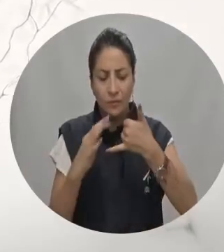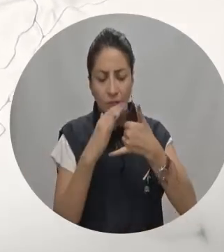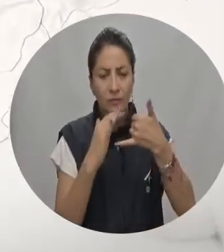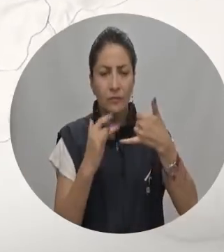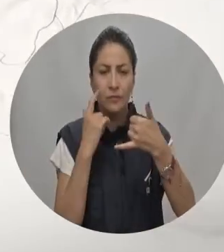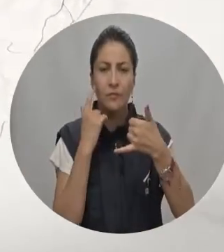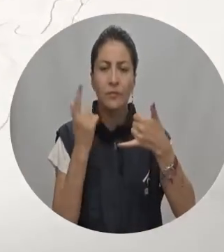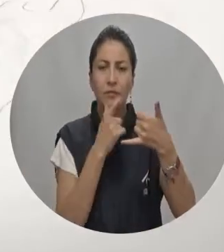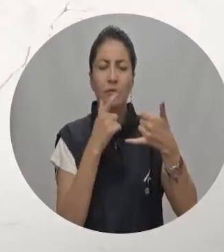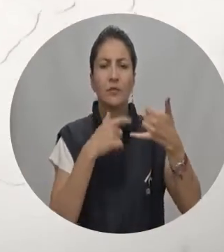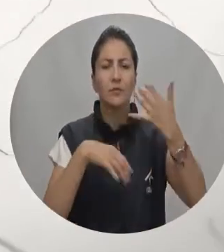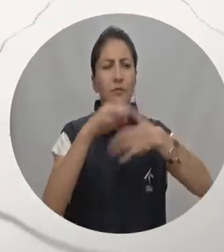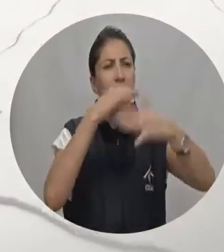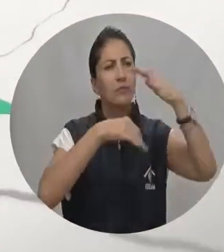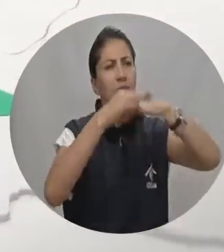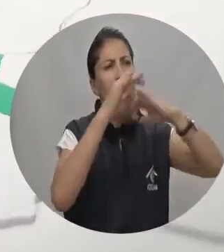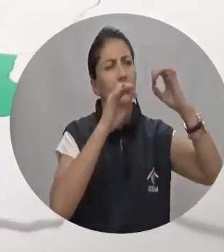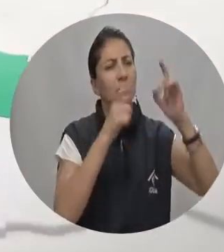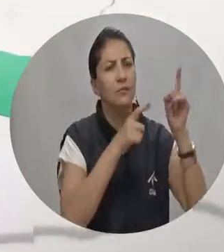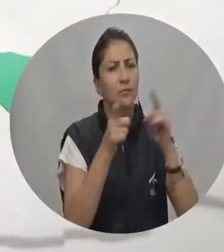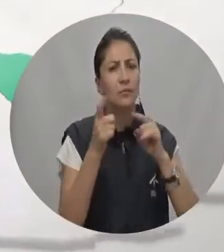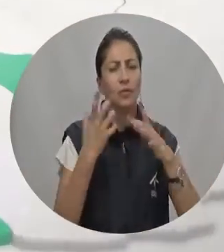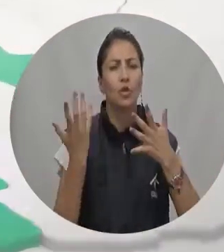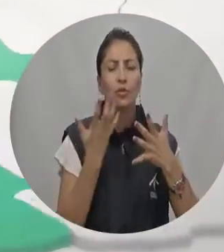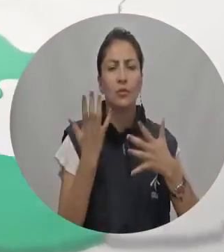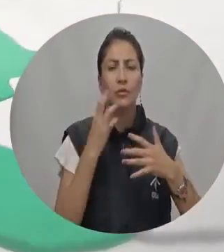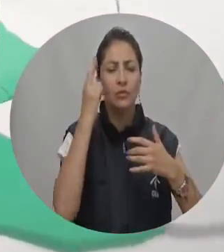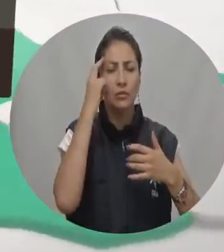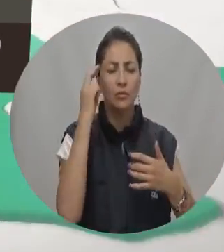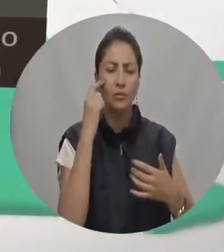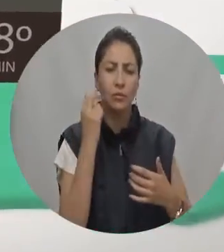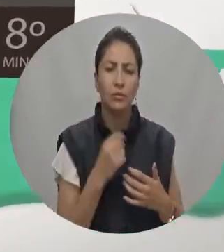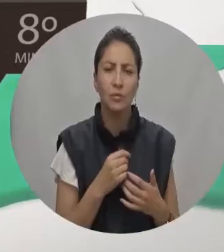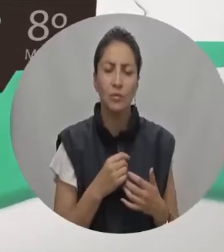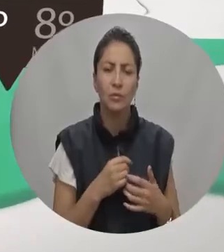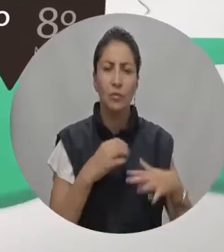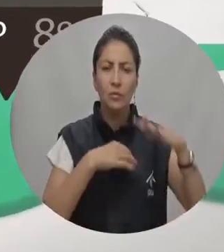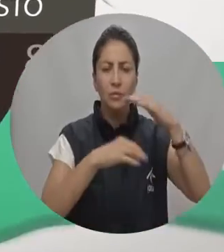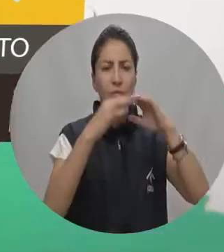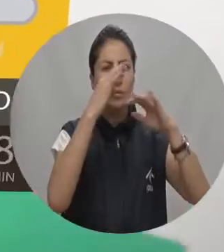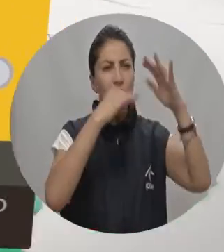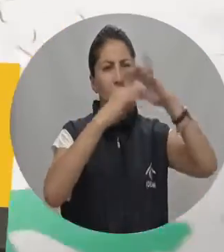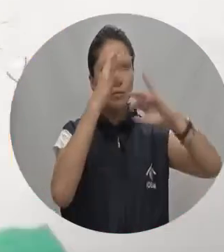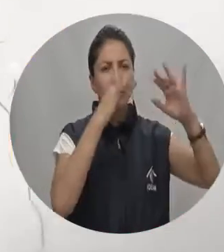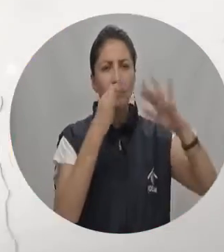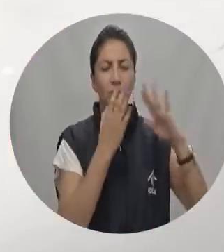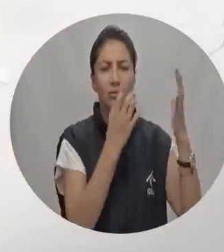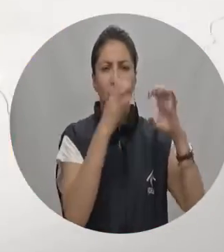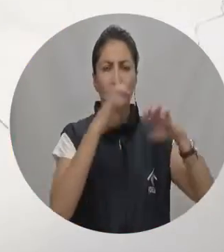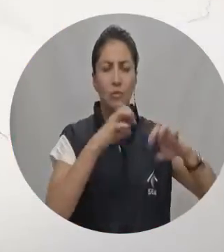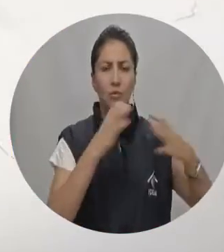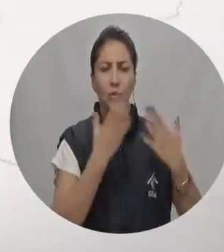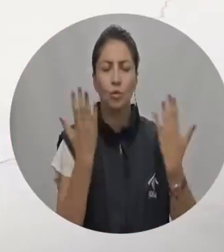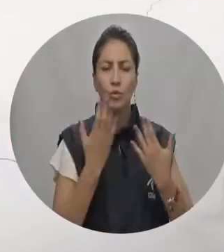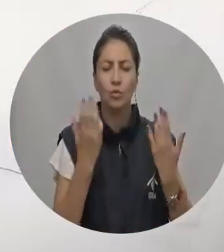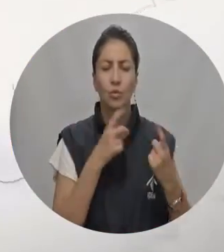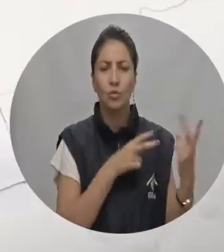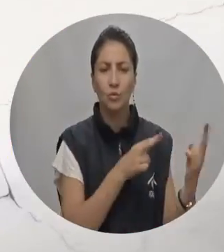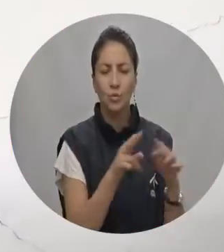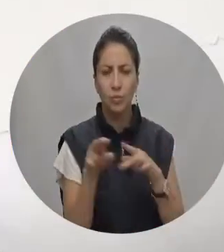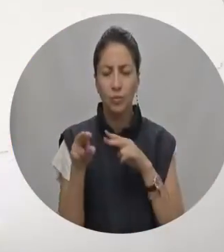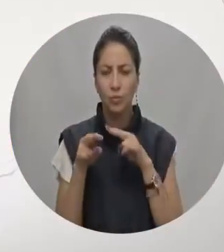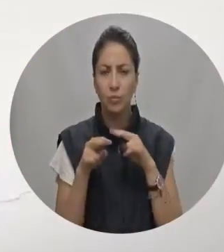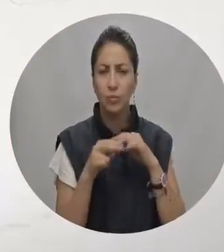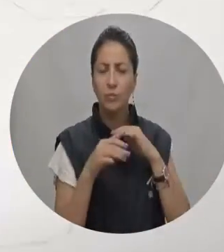de Providencia. En el litoral pacífico habrá cielo encapotado y lluvioso, sobre todo en zonas de Chocó. Las nubosidades con